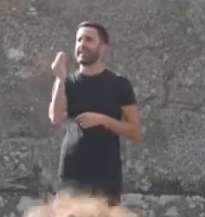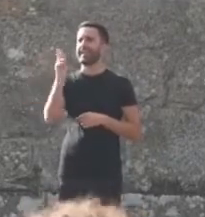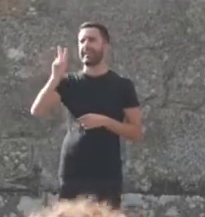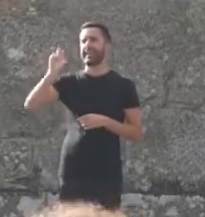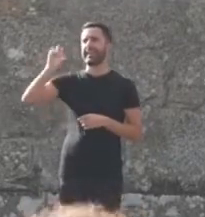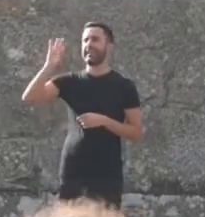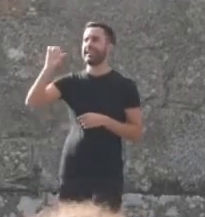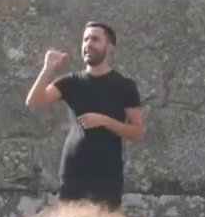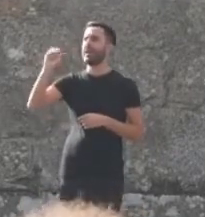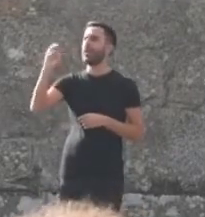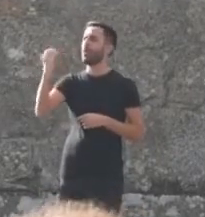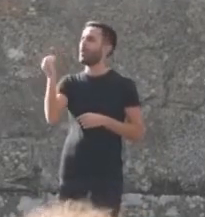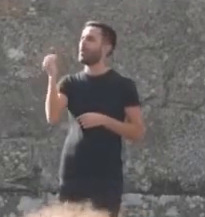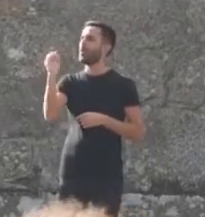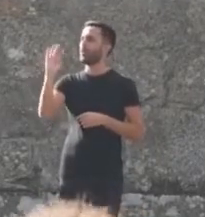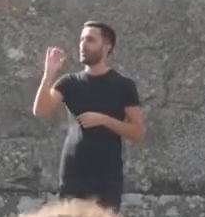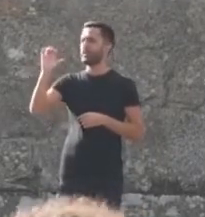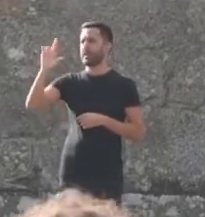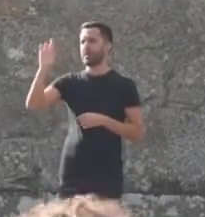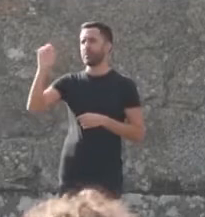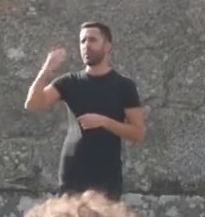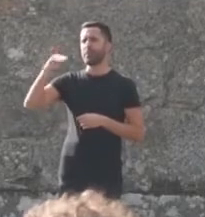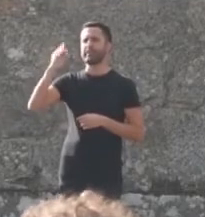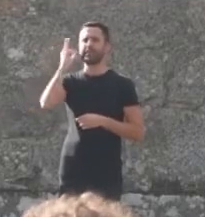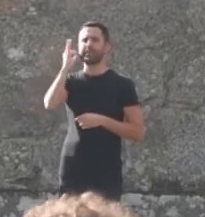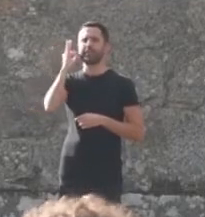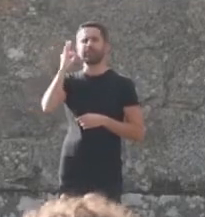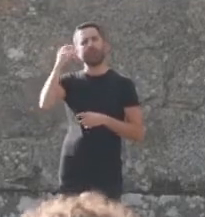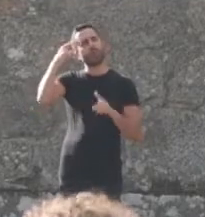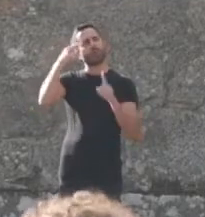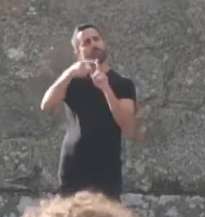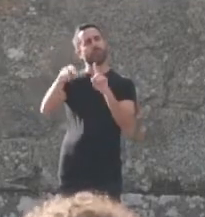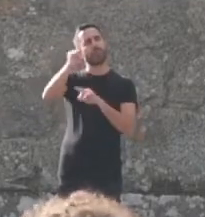da Asociación pola Recuperación da Memoria Histórica de Marín,